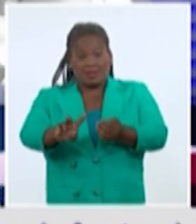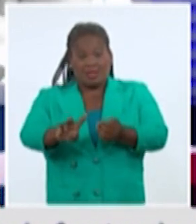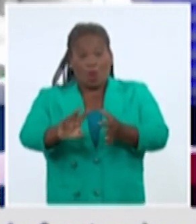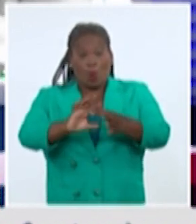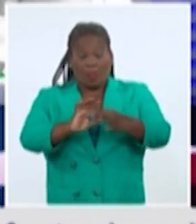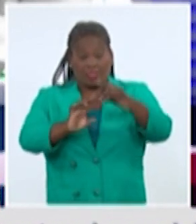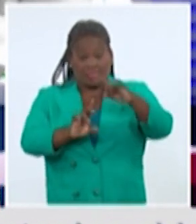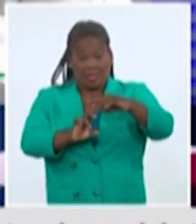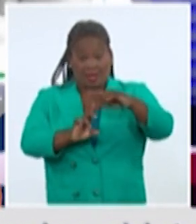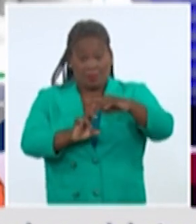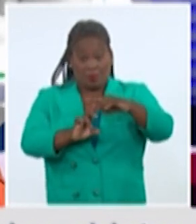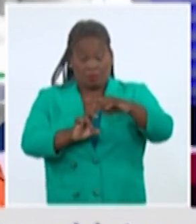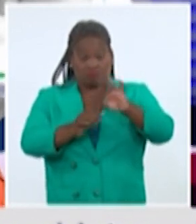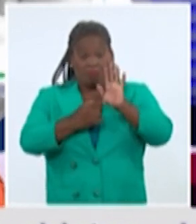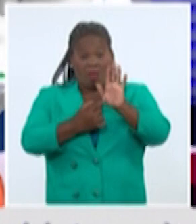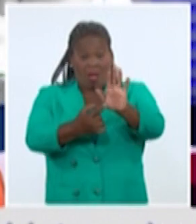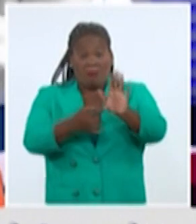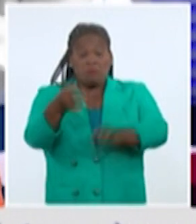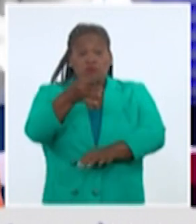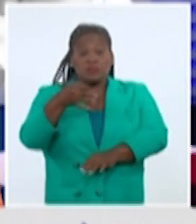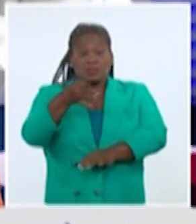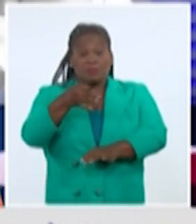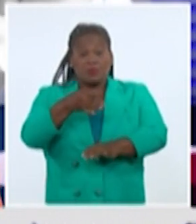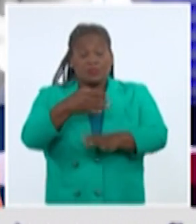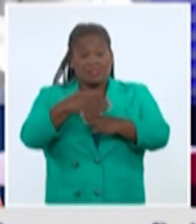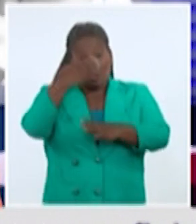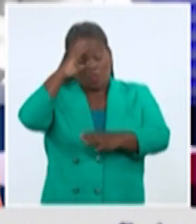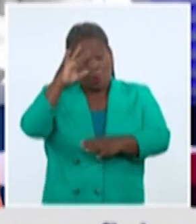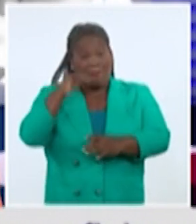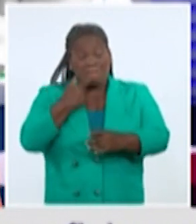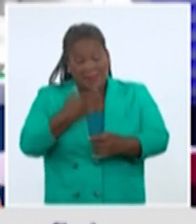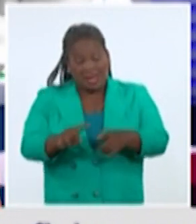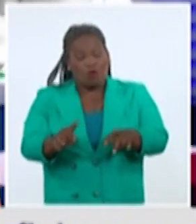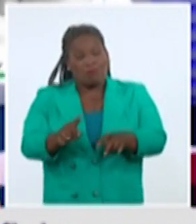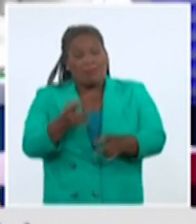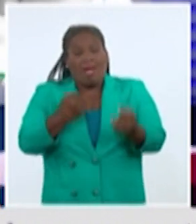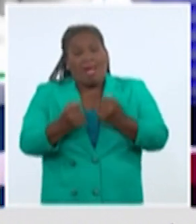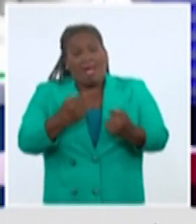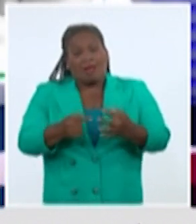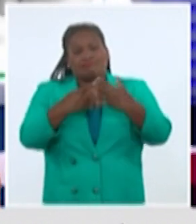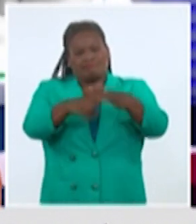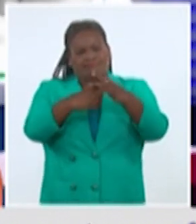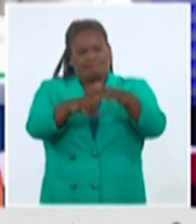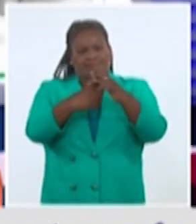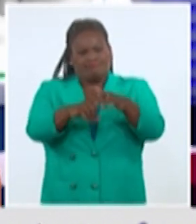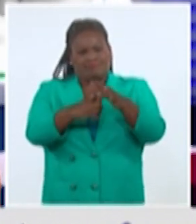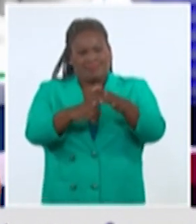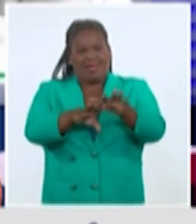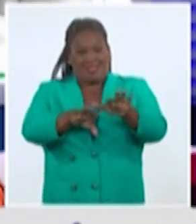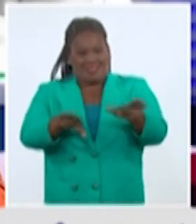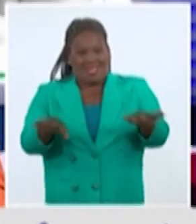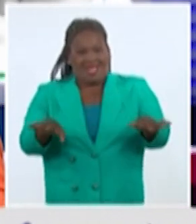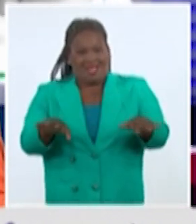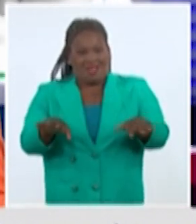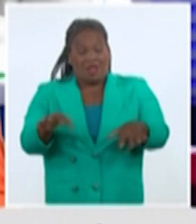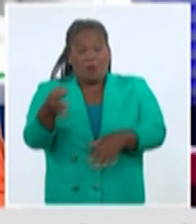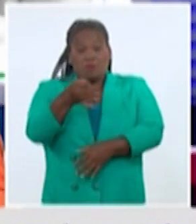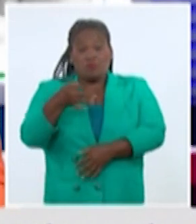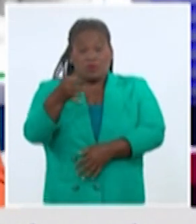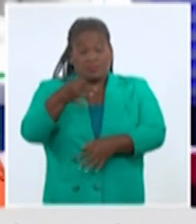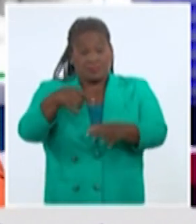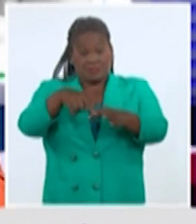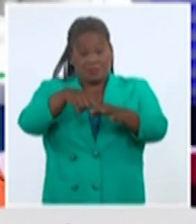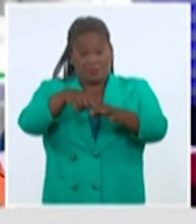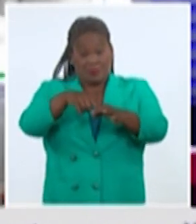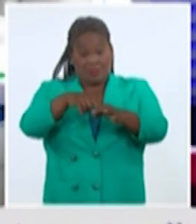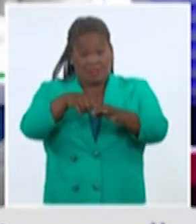Guantánamo mostramos los municipios de Santiago de Cuba, pero eso es algo que vamos a enmendar de inmediato. Y el municipio especial Isla de la